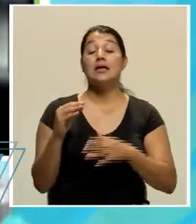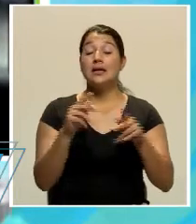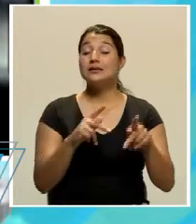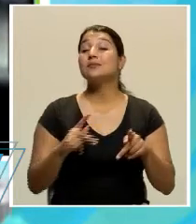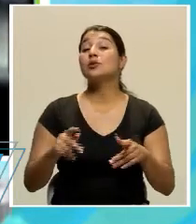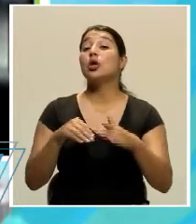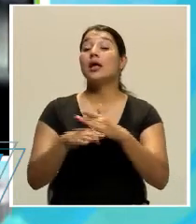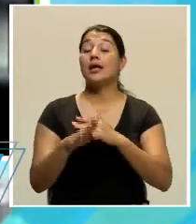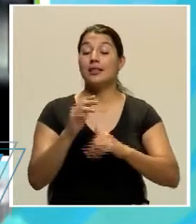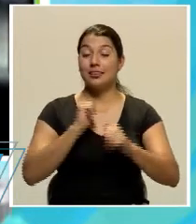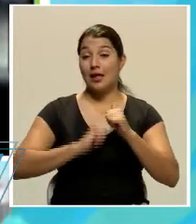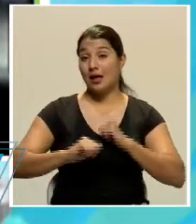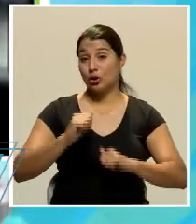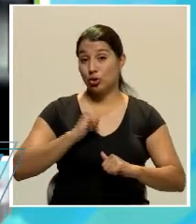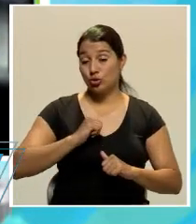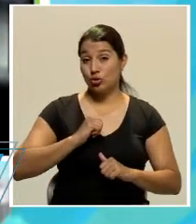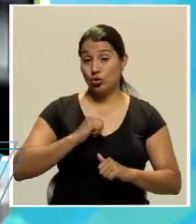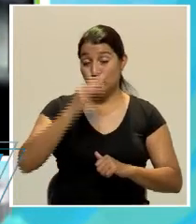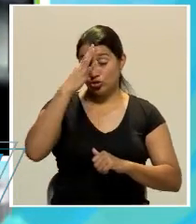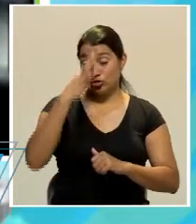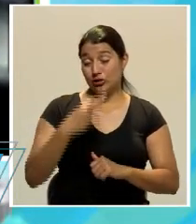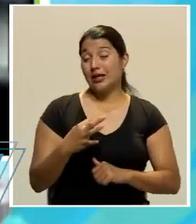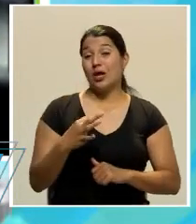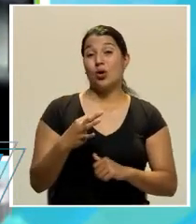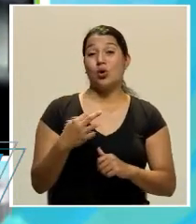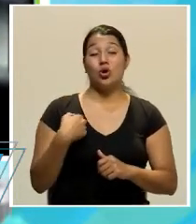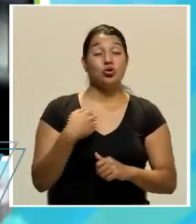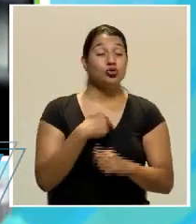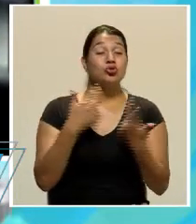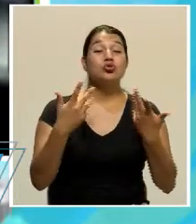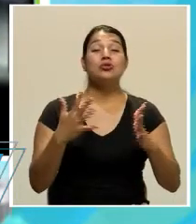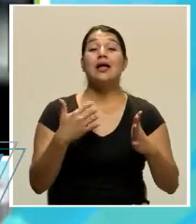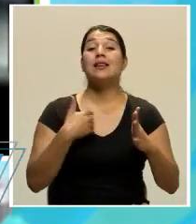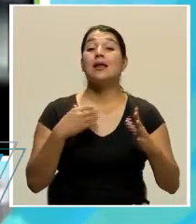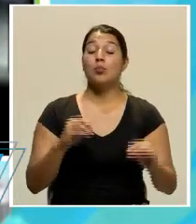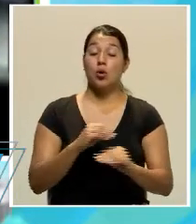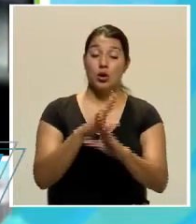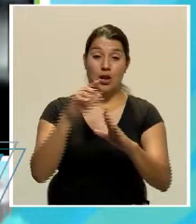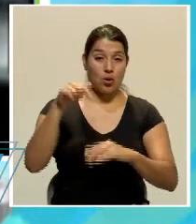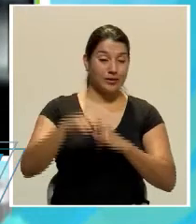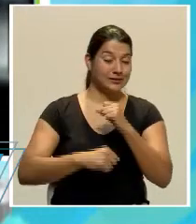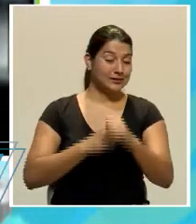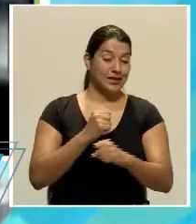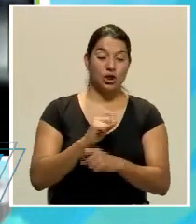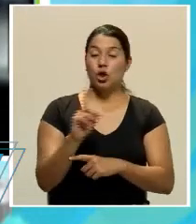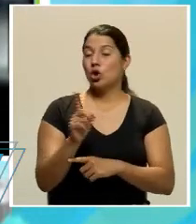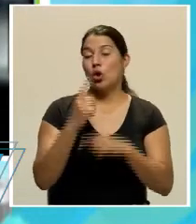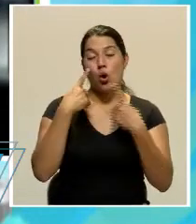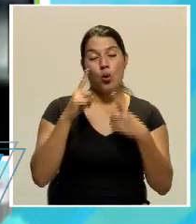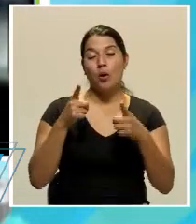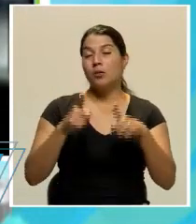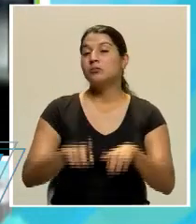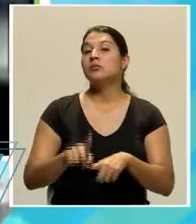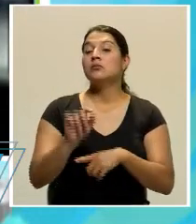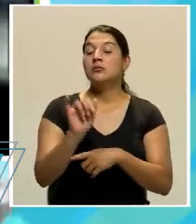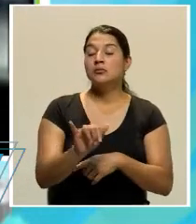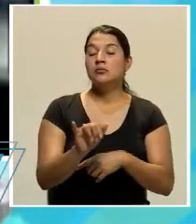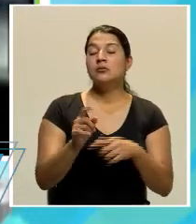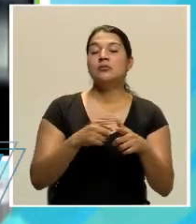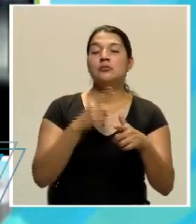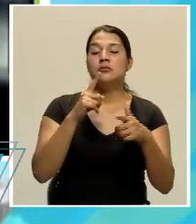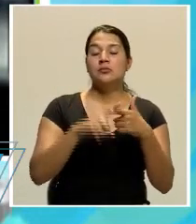los teatros. Creo que ya básicamente estamos teniendo muy claro de que este año no va a suceder eso.